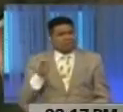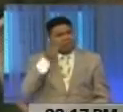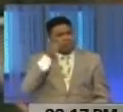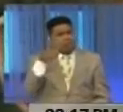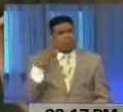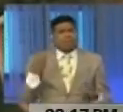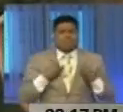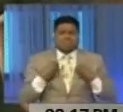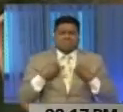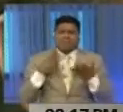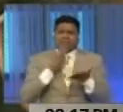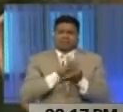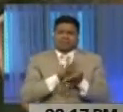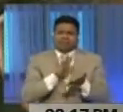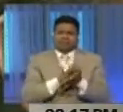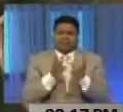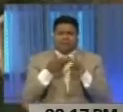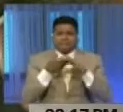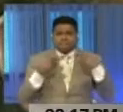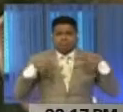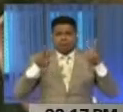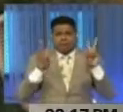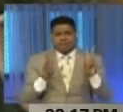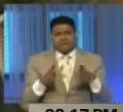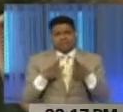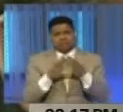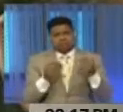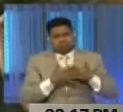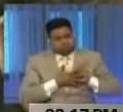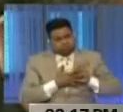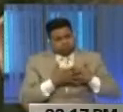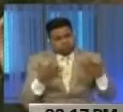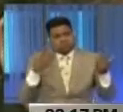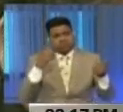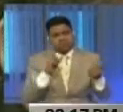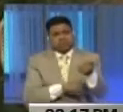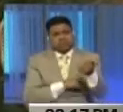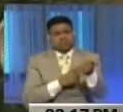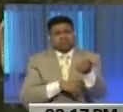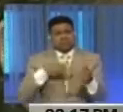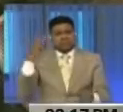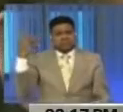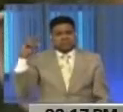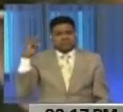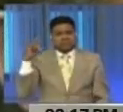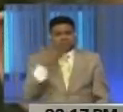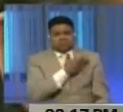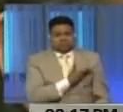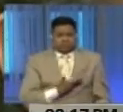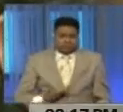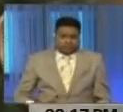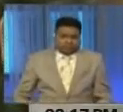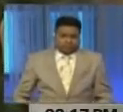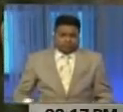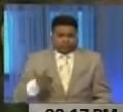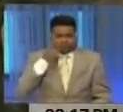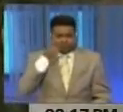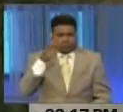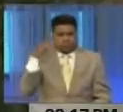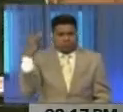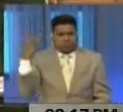en paz, con tranquilidad. Toda nuestra solidaridad al hermano Evo Morales Aymal. Pueblo de Bolivia, de